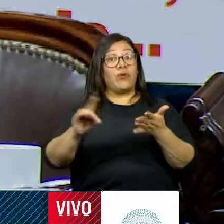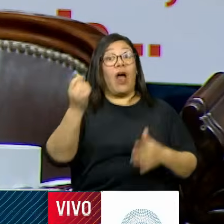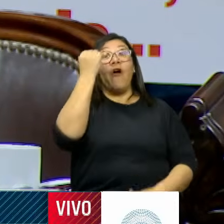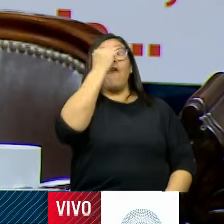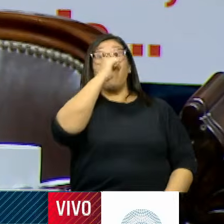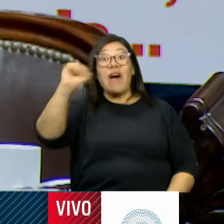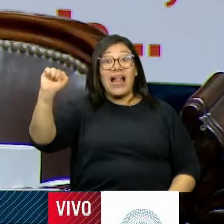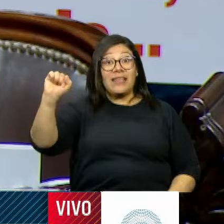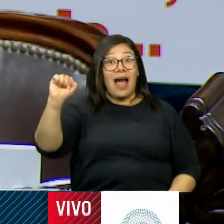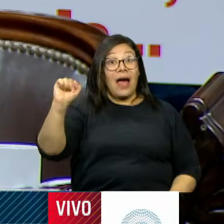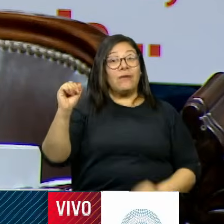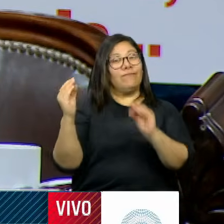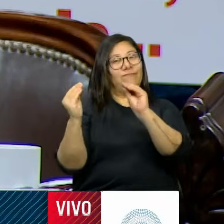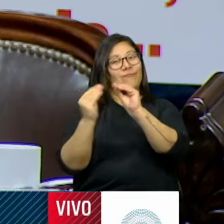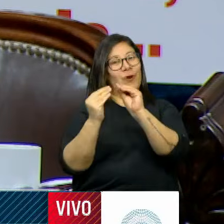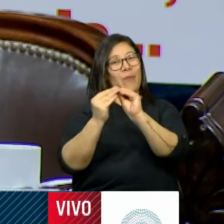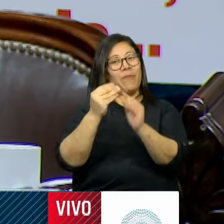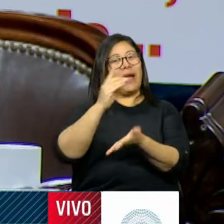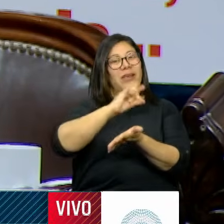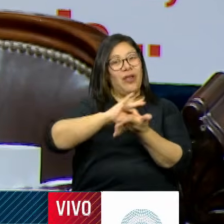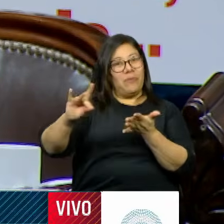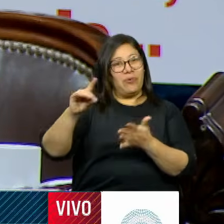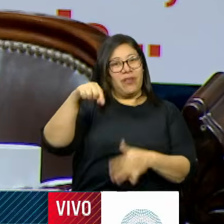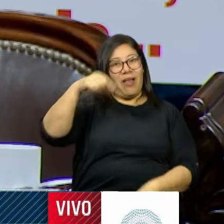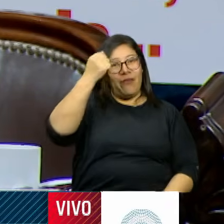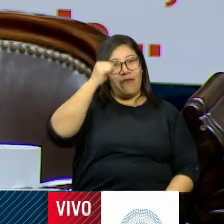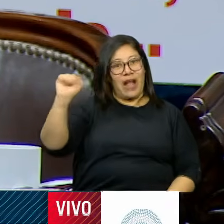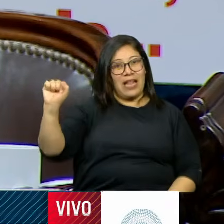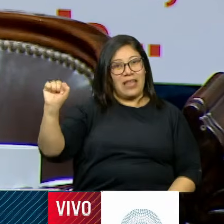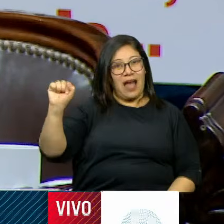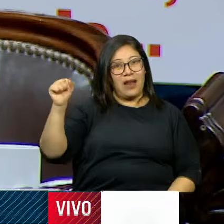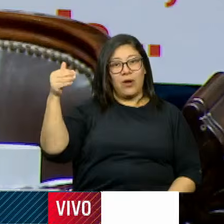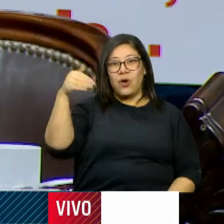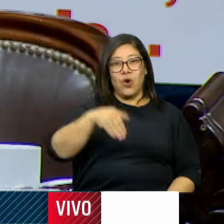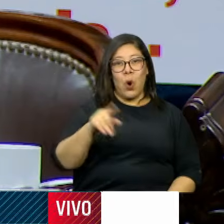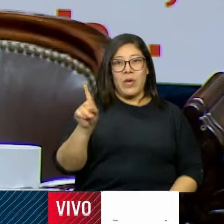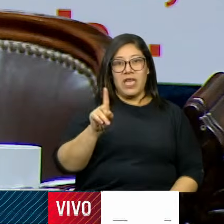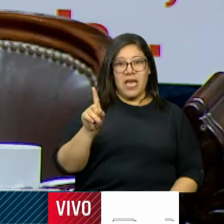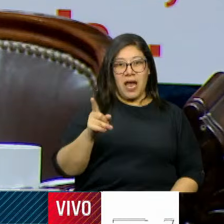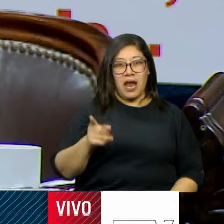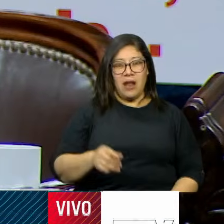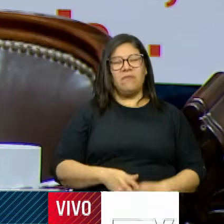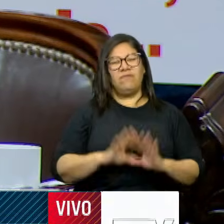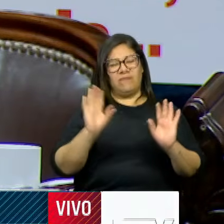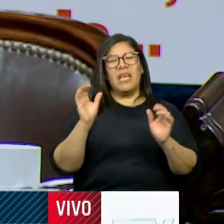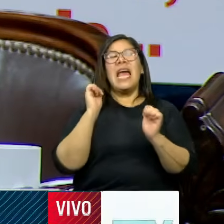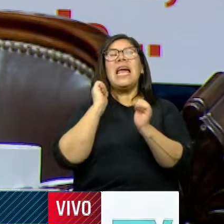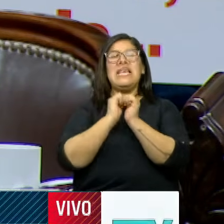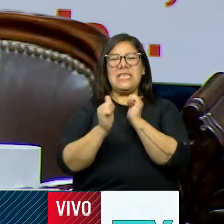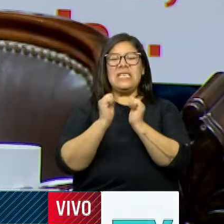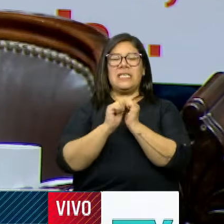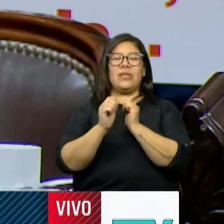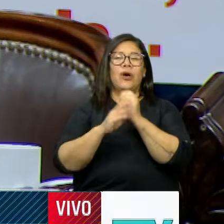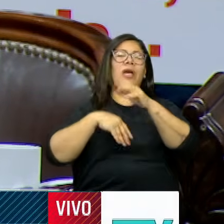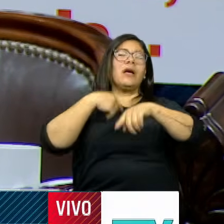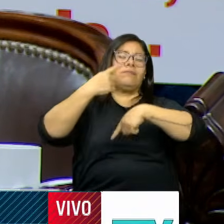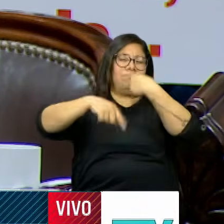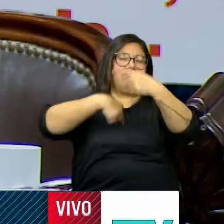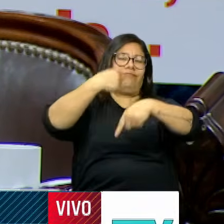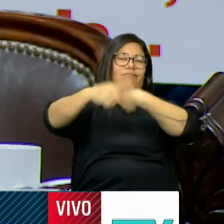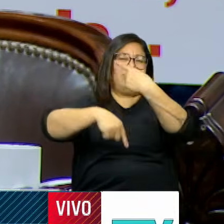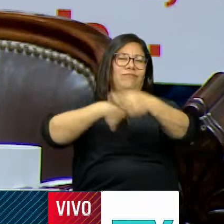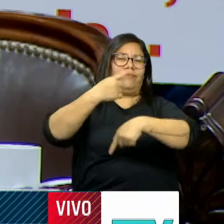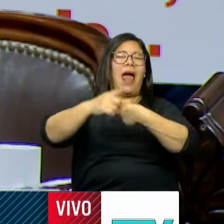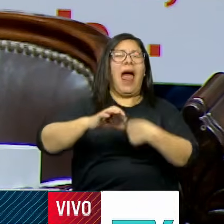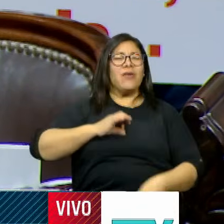colegas diputados, que tal vez la historia pasa, pero la memoria persiste, y sobre todo